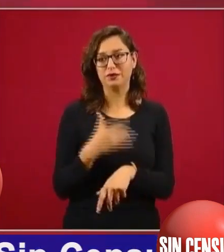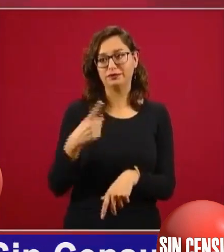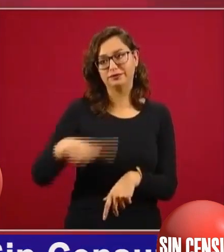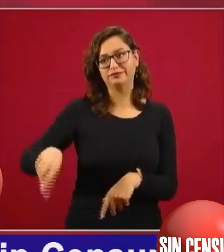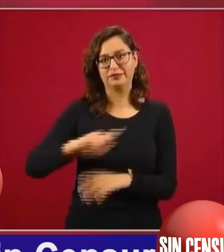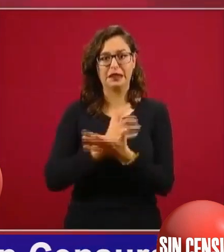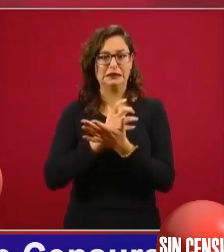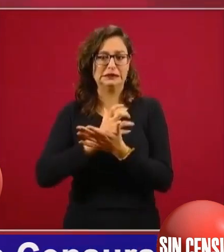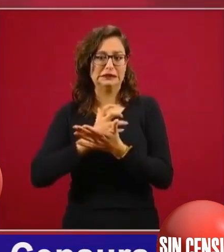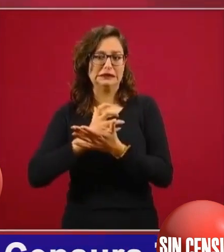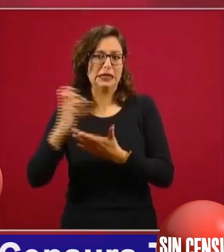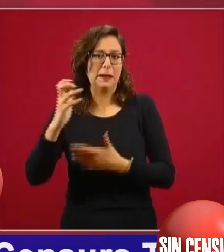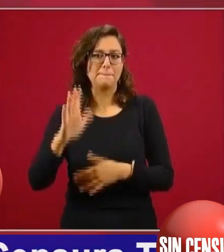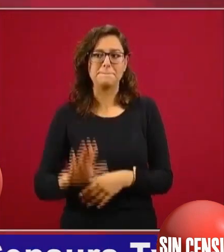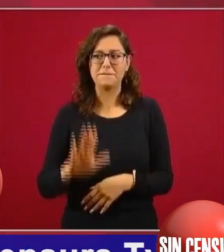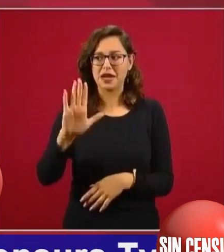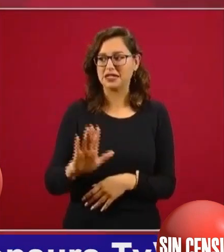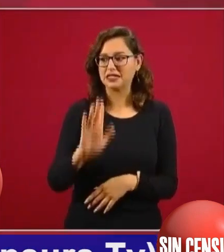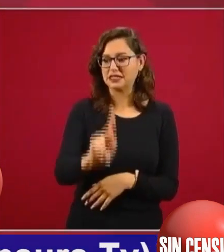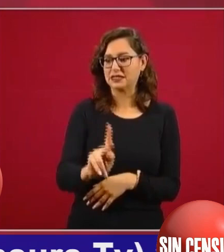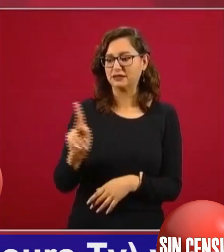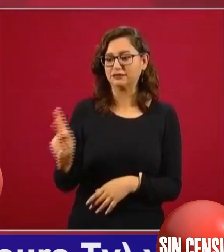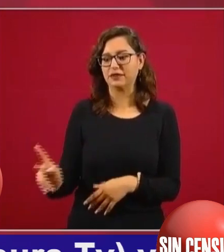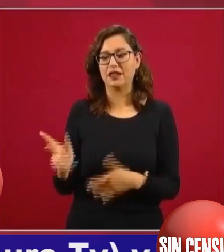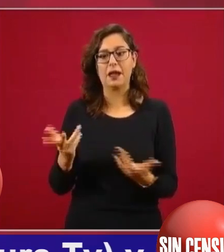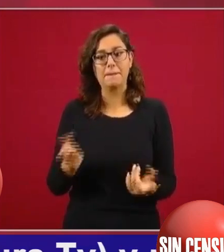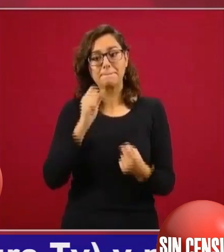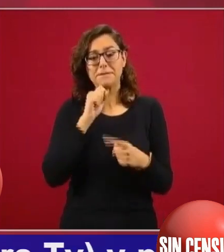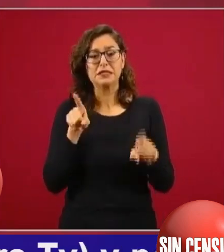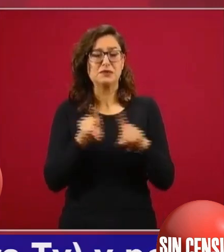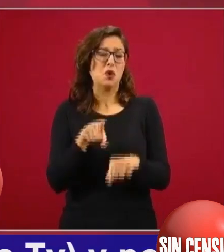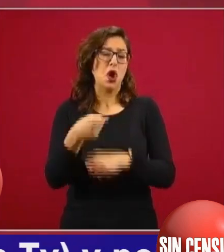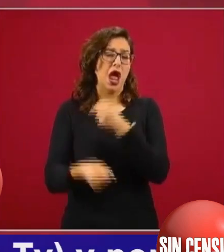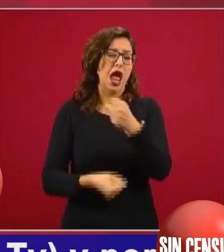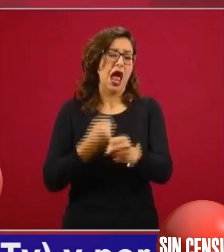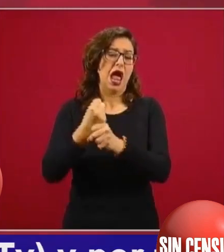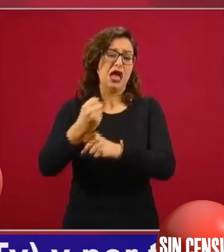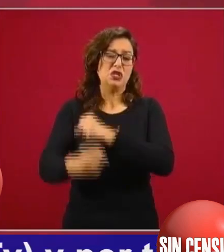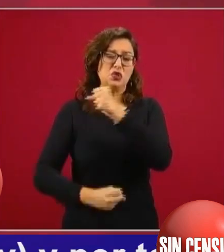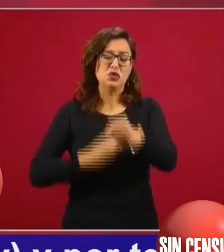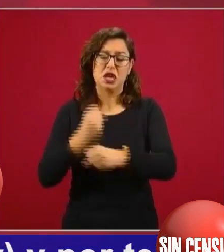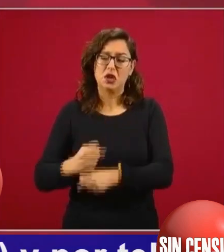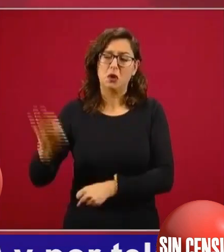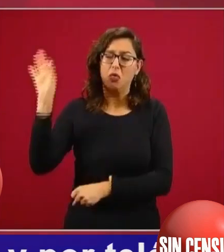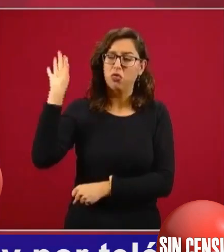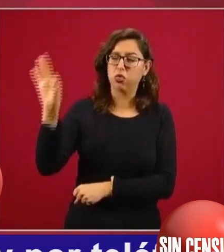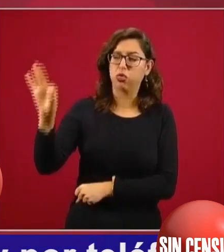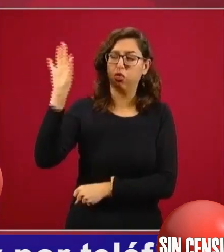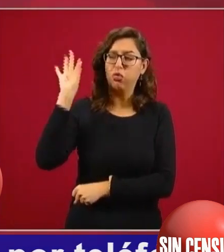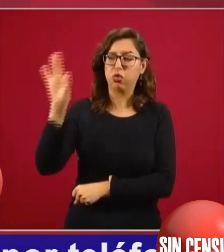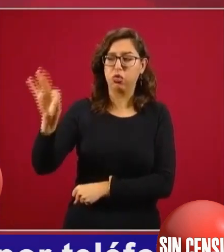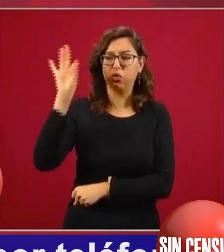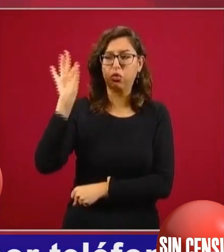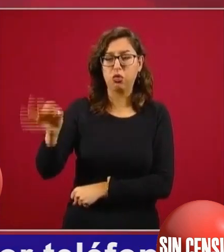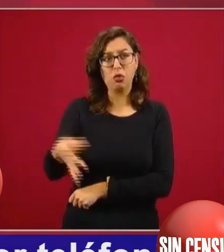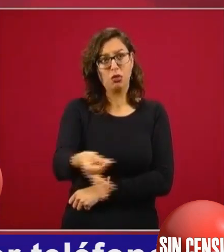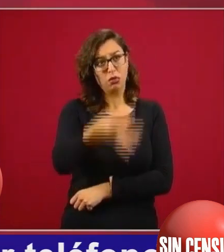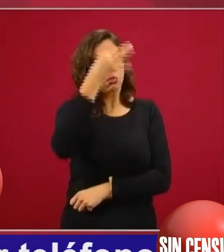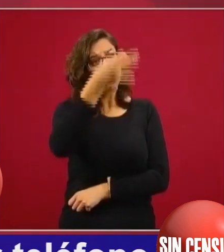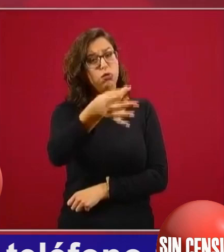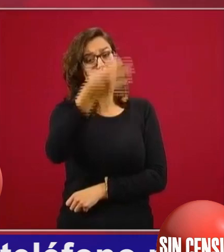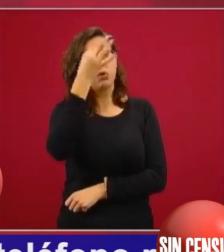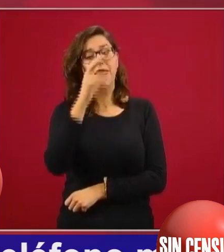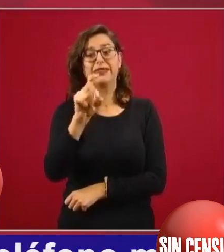fue mucha la colonización mental del periodo neoliberal.